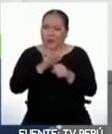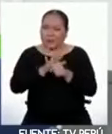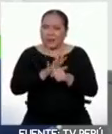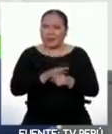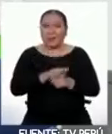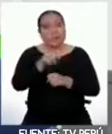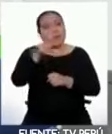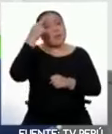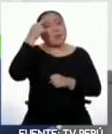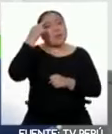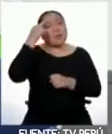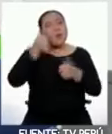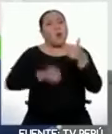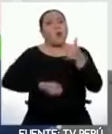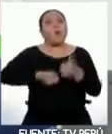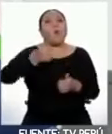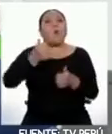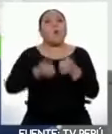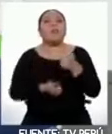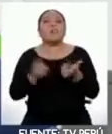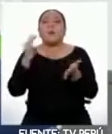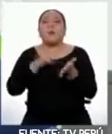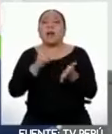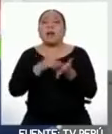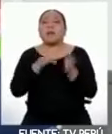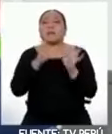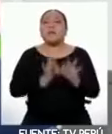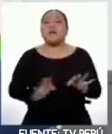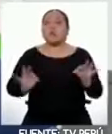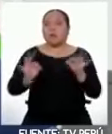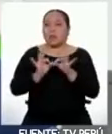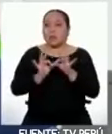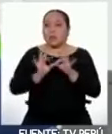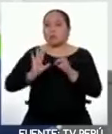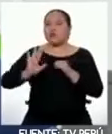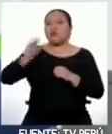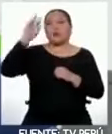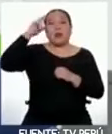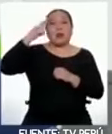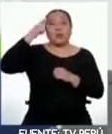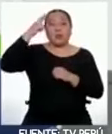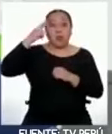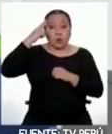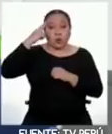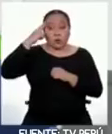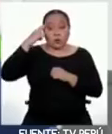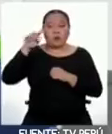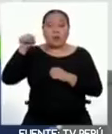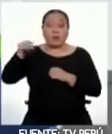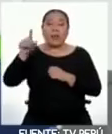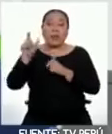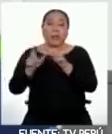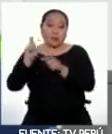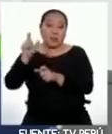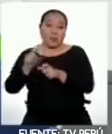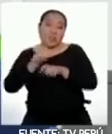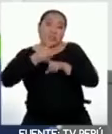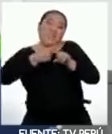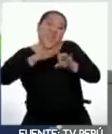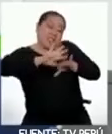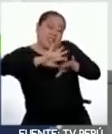¿Cuáles creen que sean las principales razones por las que las personas, a diferencia del dueño de una de mis sombras de